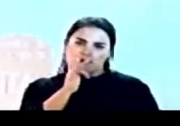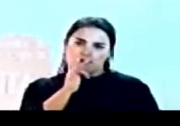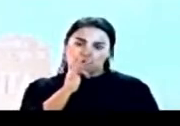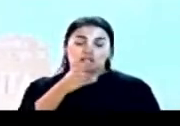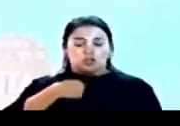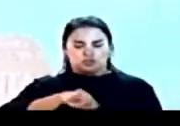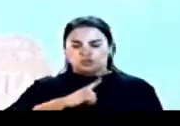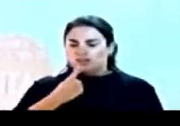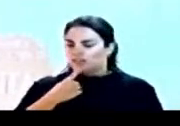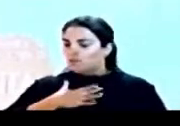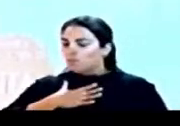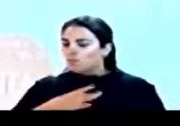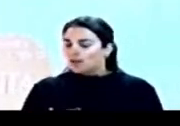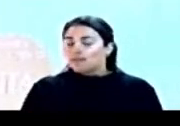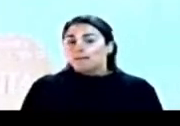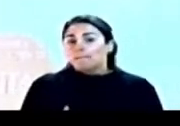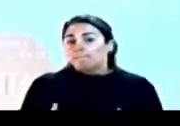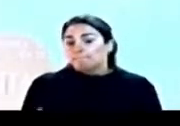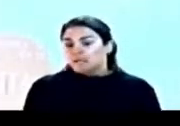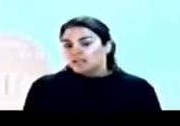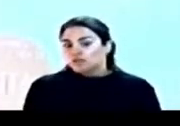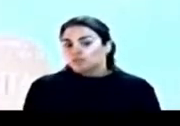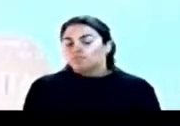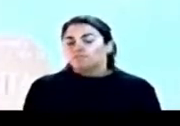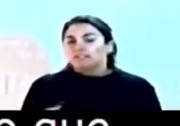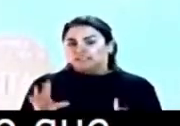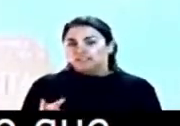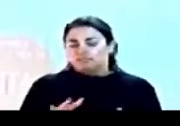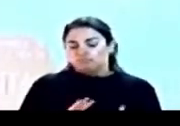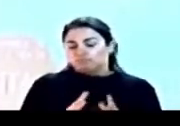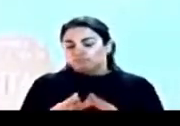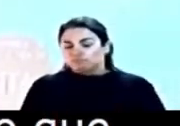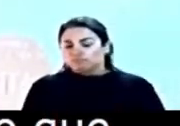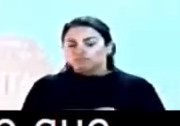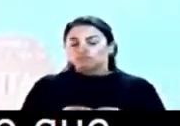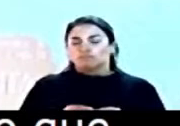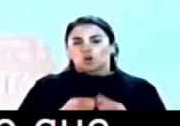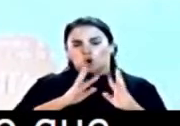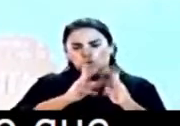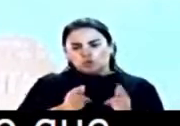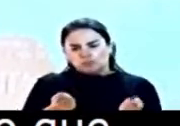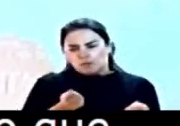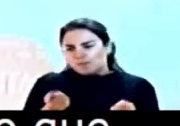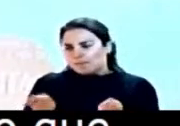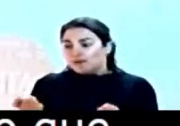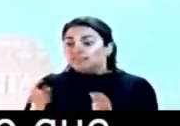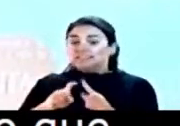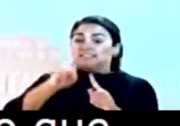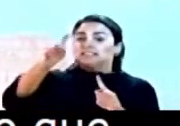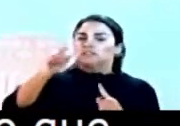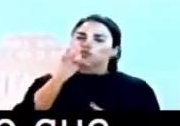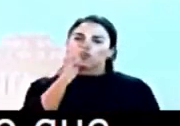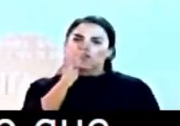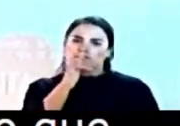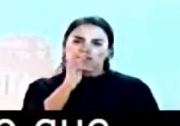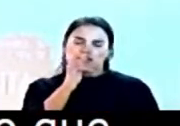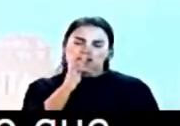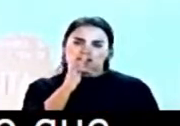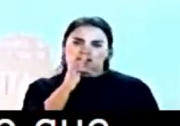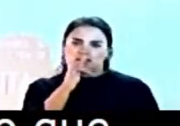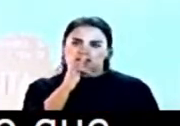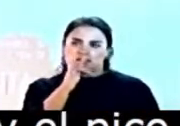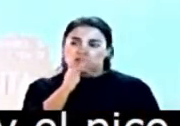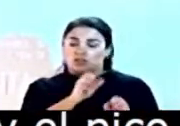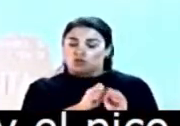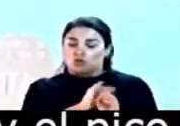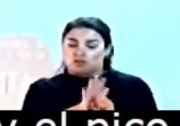podemos decir, pero que, como digo, se está monitorizando y el pico a día de hoy no se ha alcanzado de la pandemia